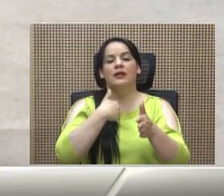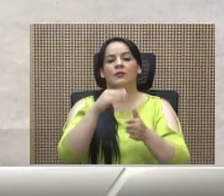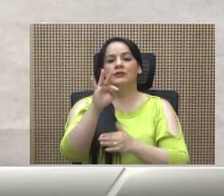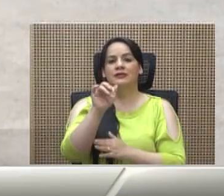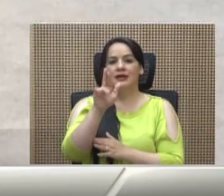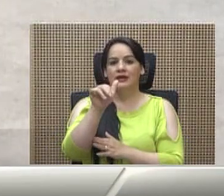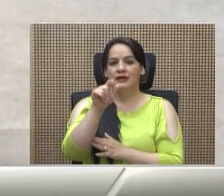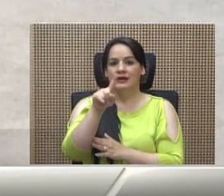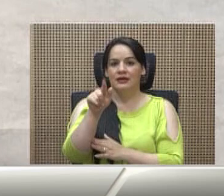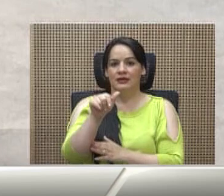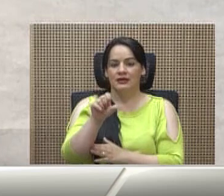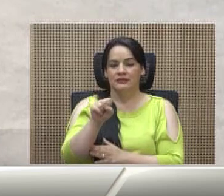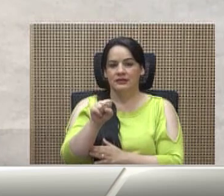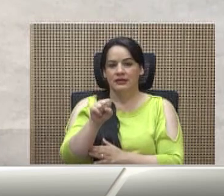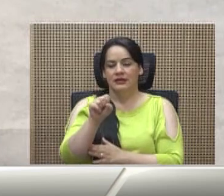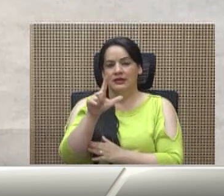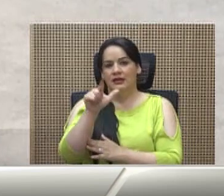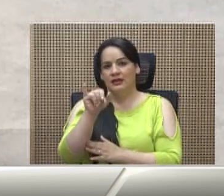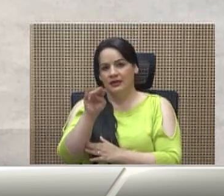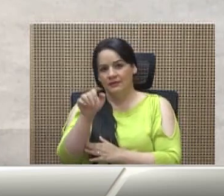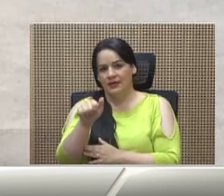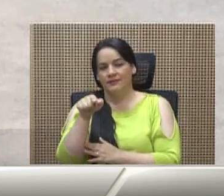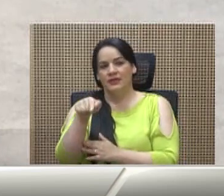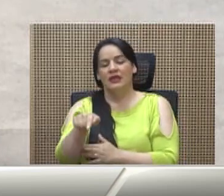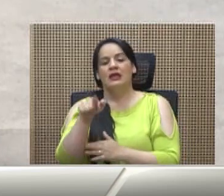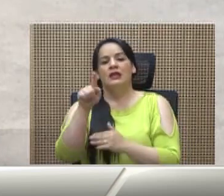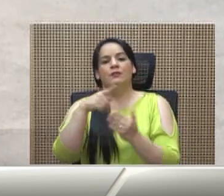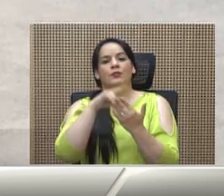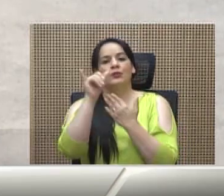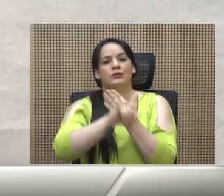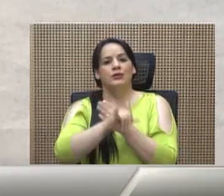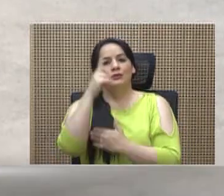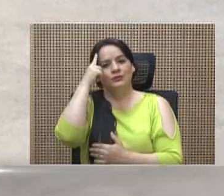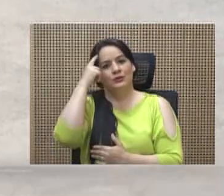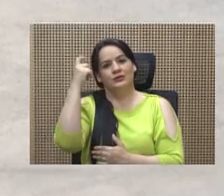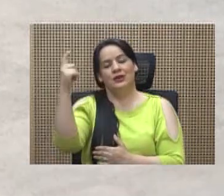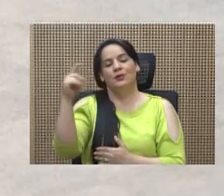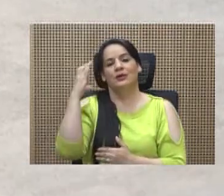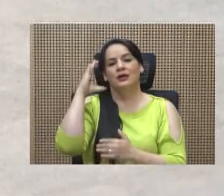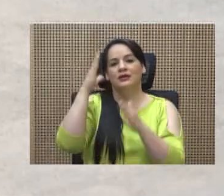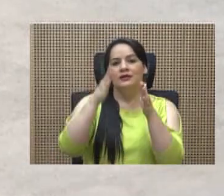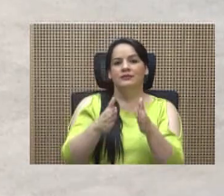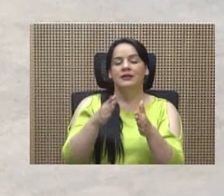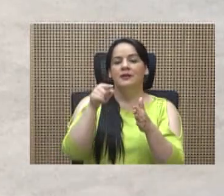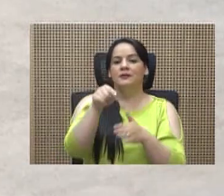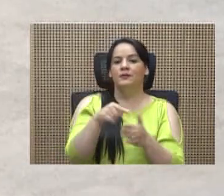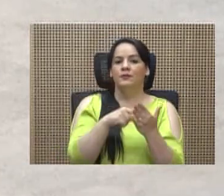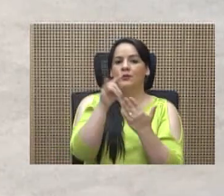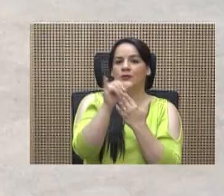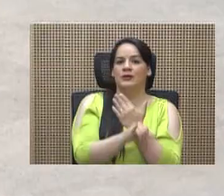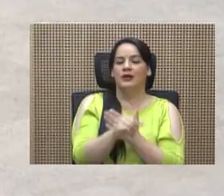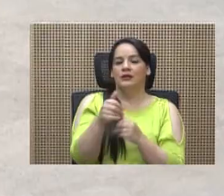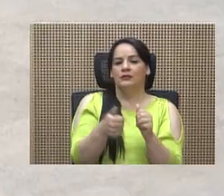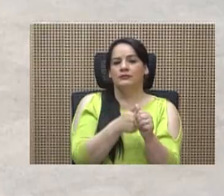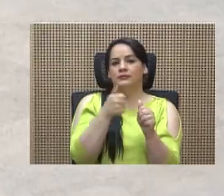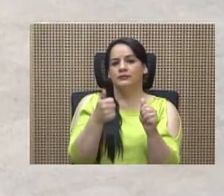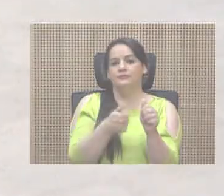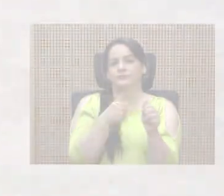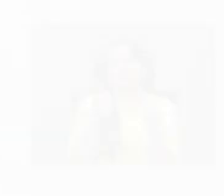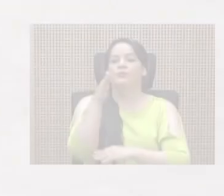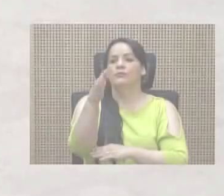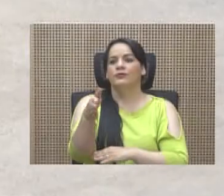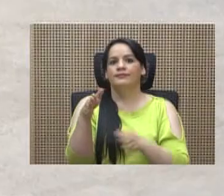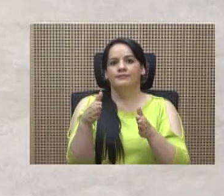proyecto soñado de los cartagineses y sin embargo este proyecto tiene un rezago ya de años en donde no se